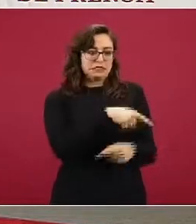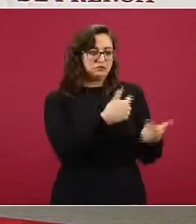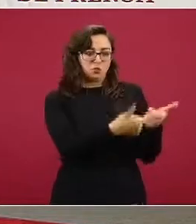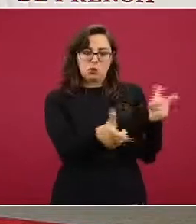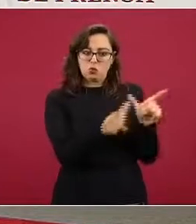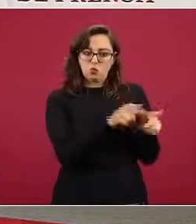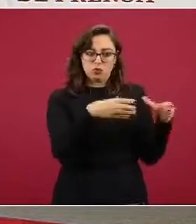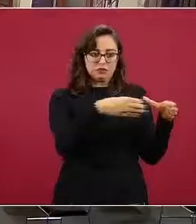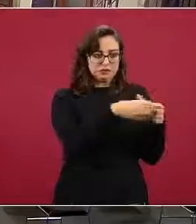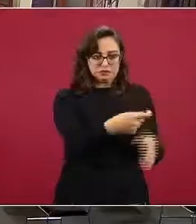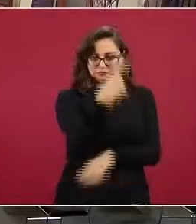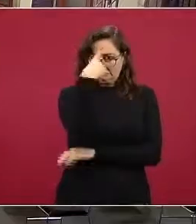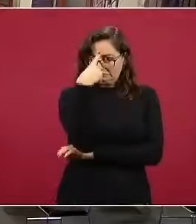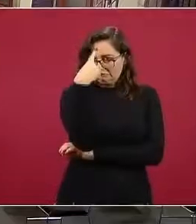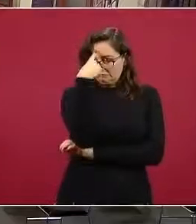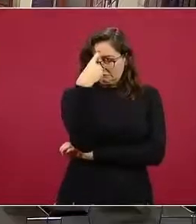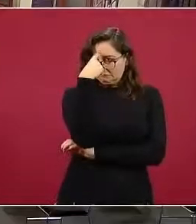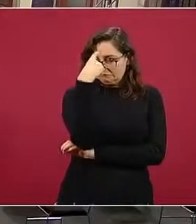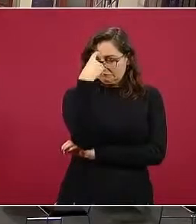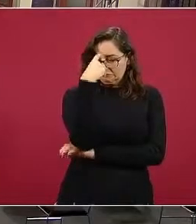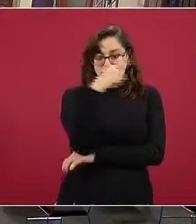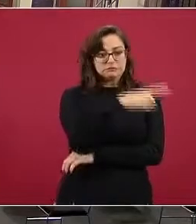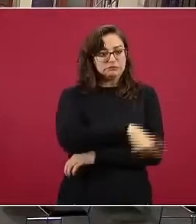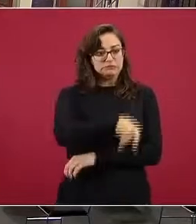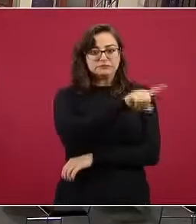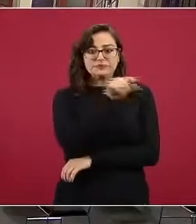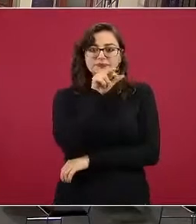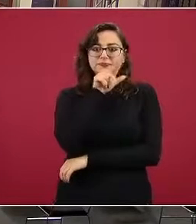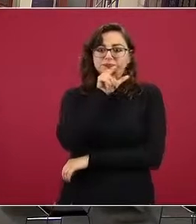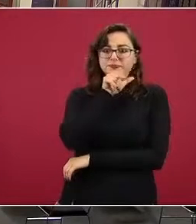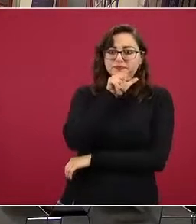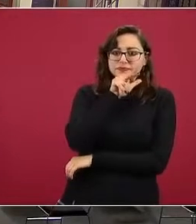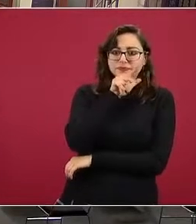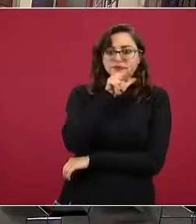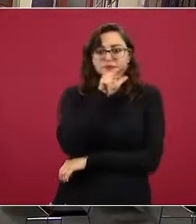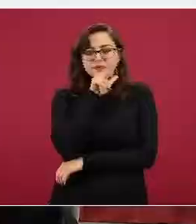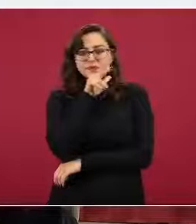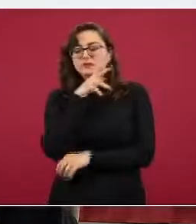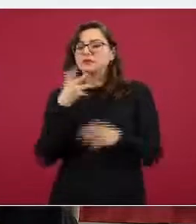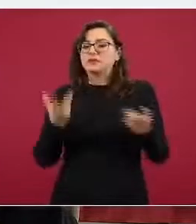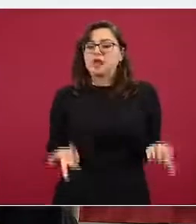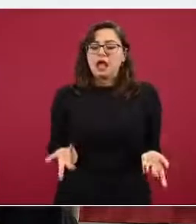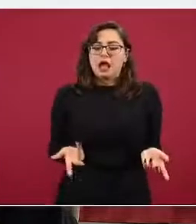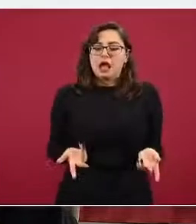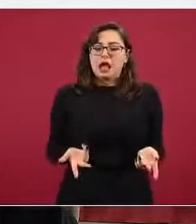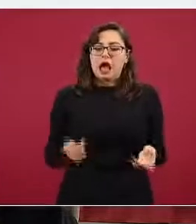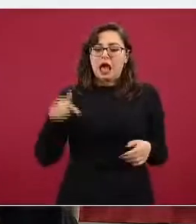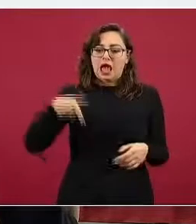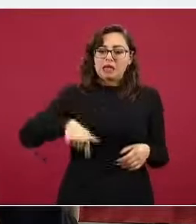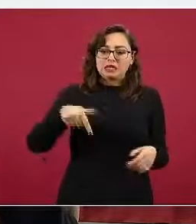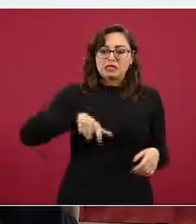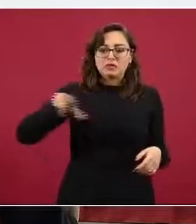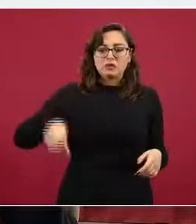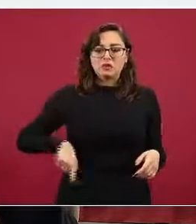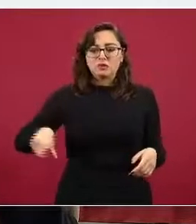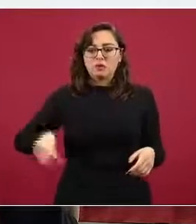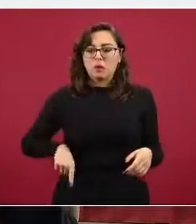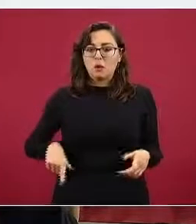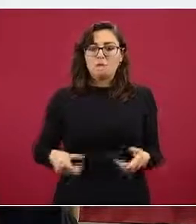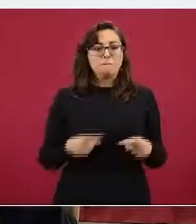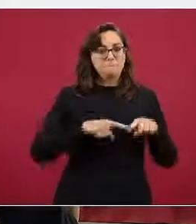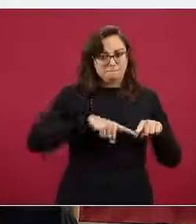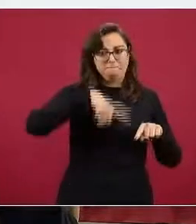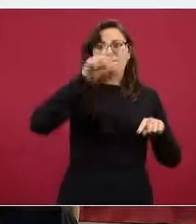ido obsesionando con cada tema, que estaban muy angustiados porque como en la conferencia del Gobierno de México hablábamos de los